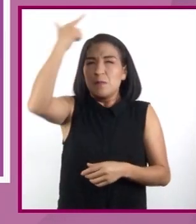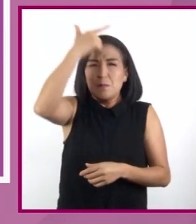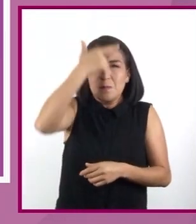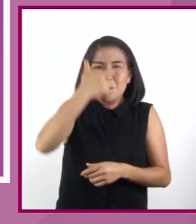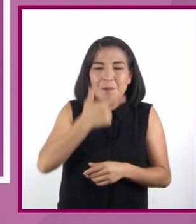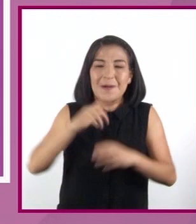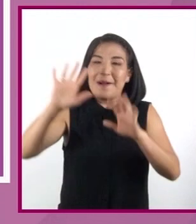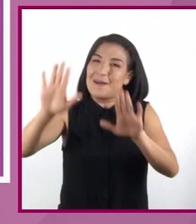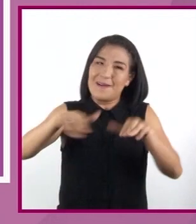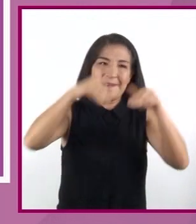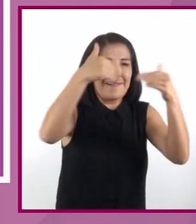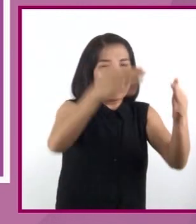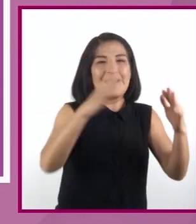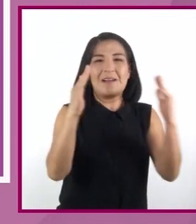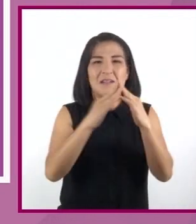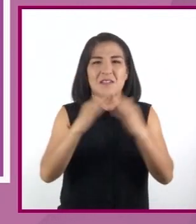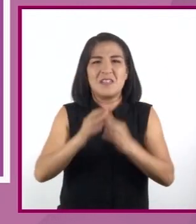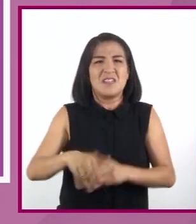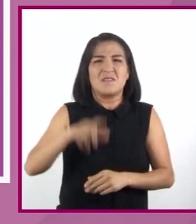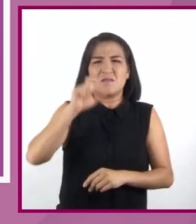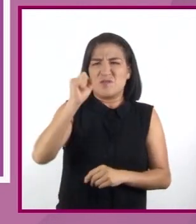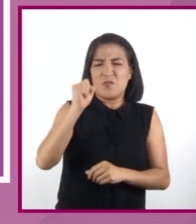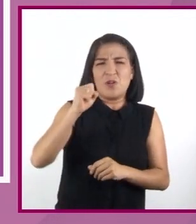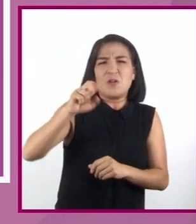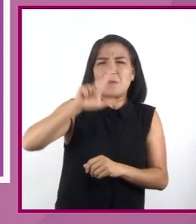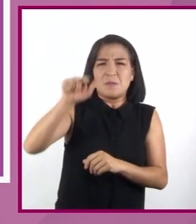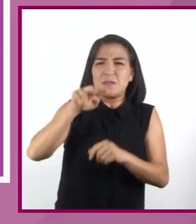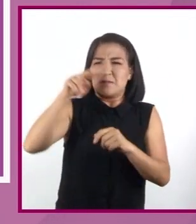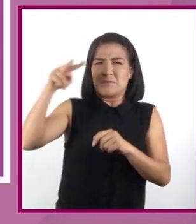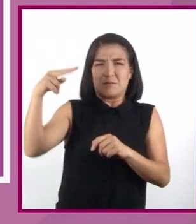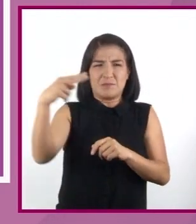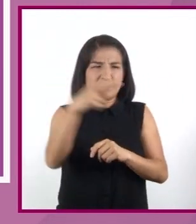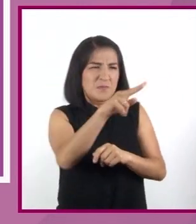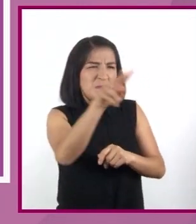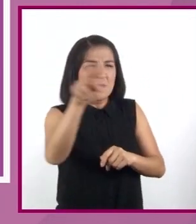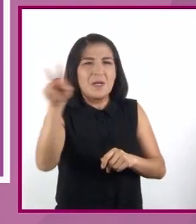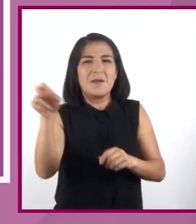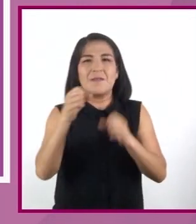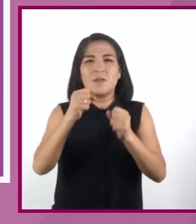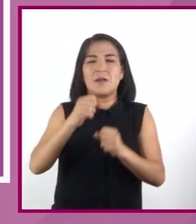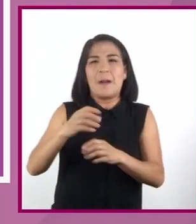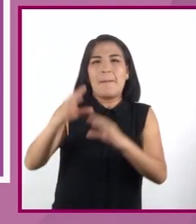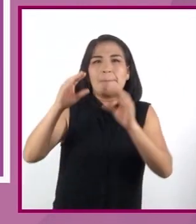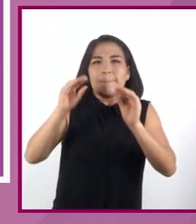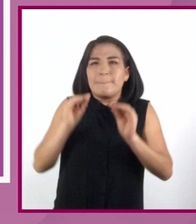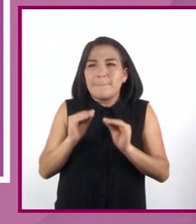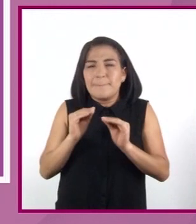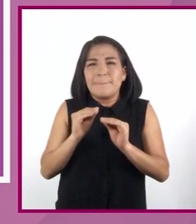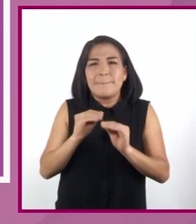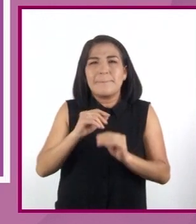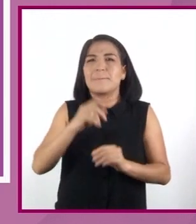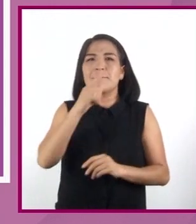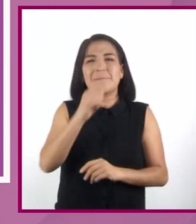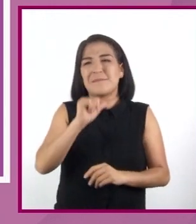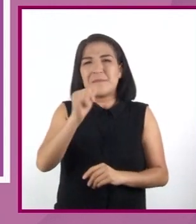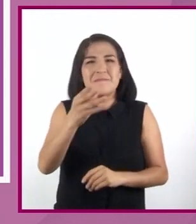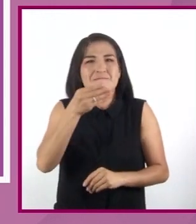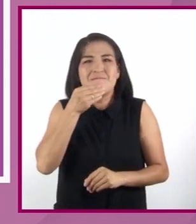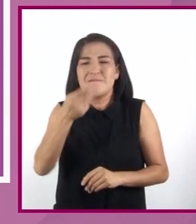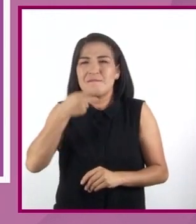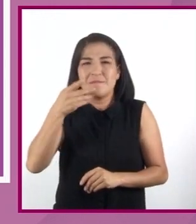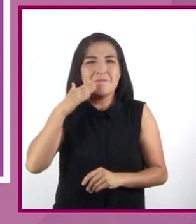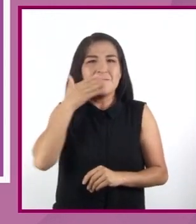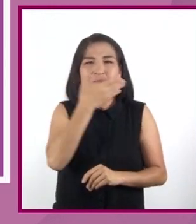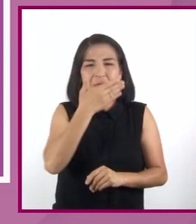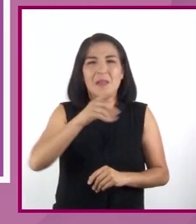juntos por la calle, echaba una furtiva mirada a la alta estatura de Jordán, mudo desde hacía una hora. Él, por su parte,